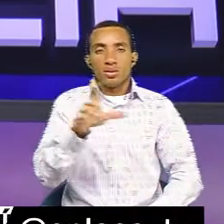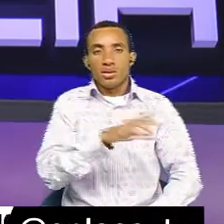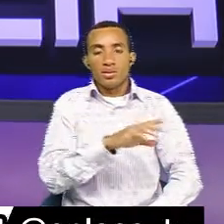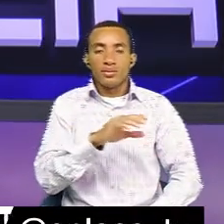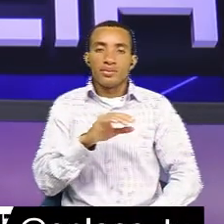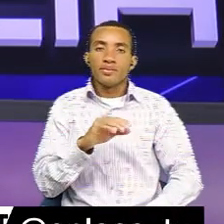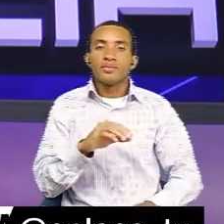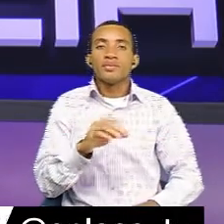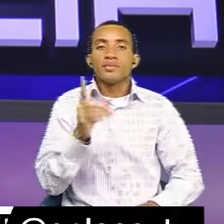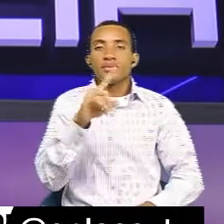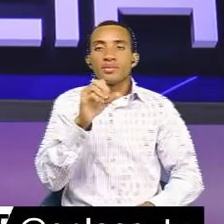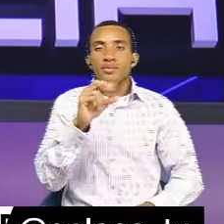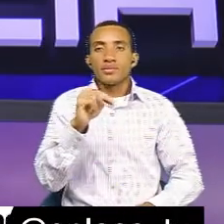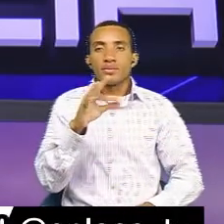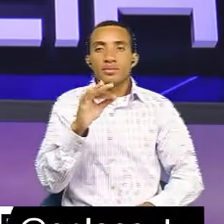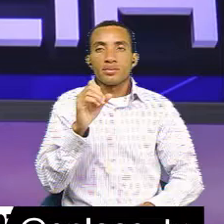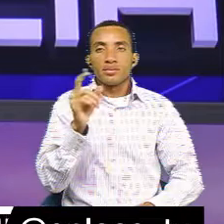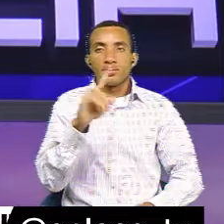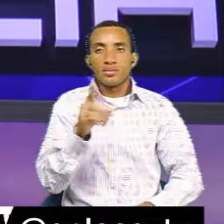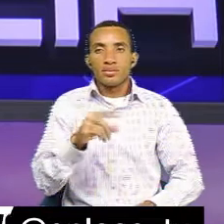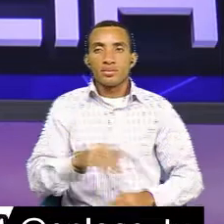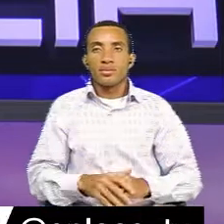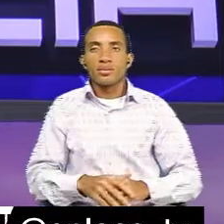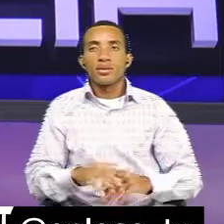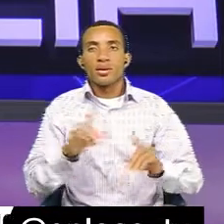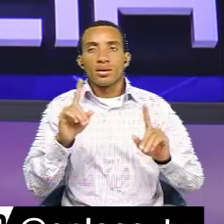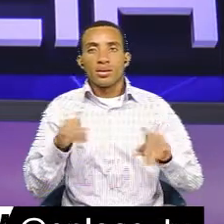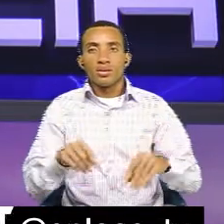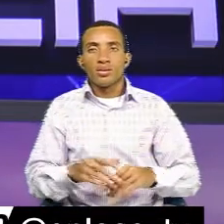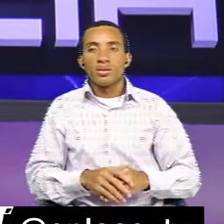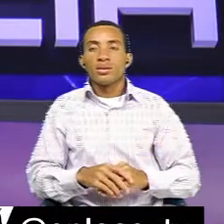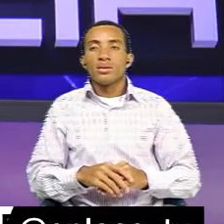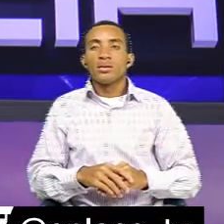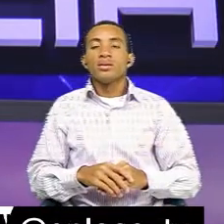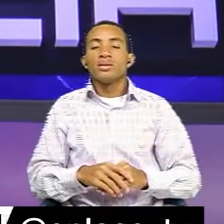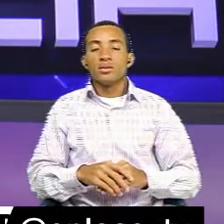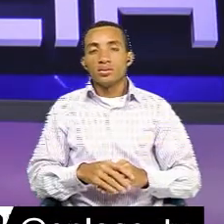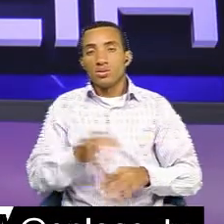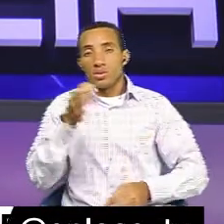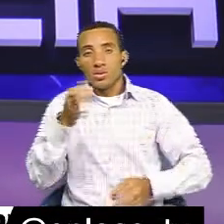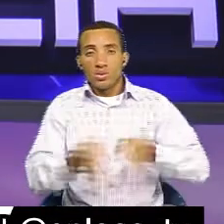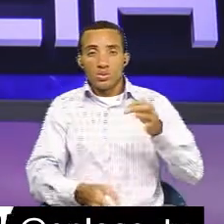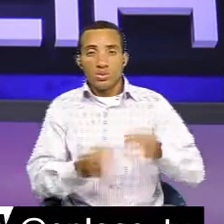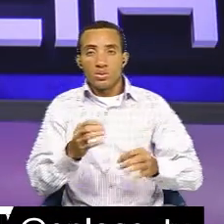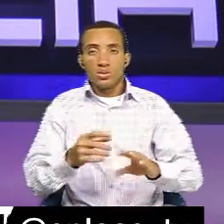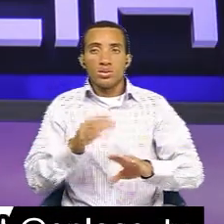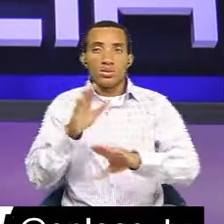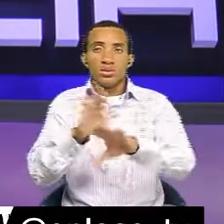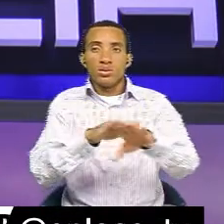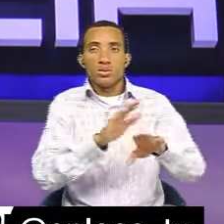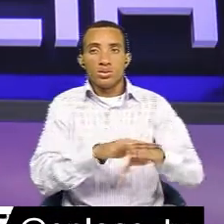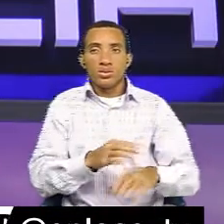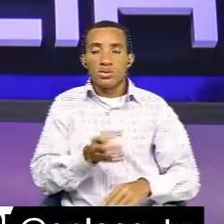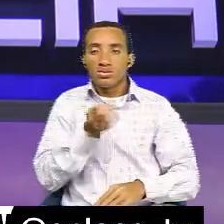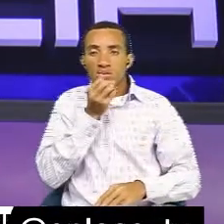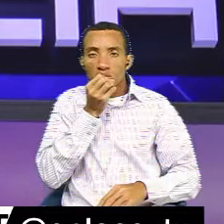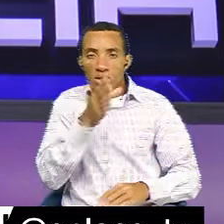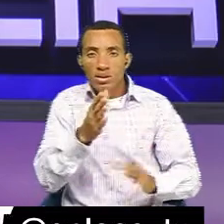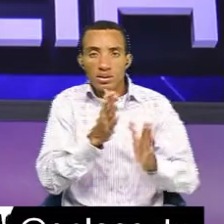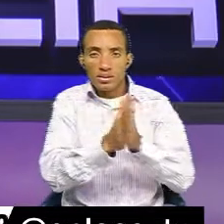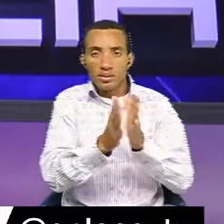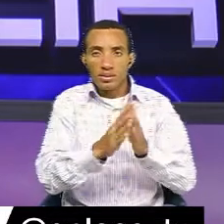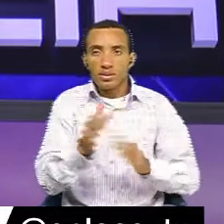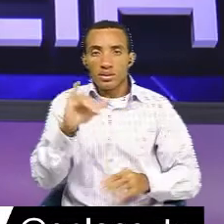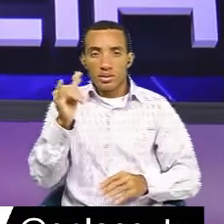que efectivos de la institución actúan conforme a órdenes judiciales. Invitan a los afectados a denunciar si considera que